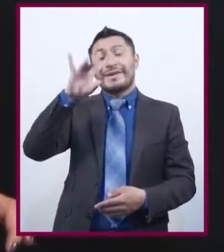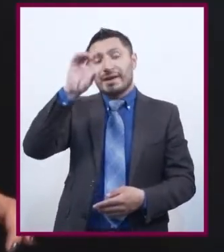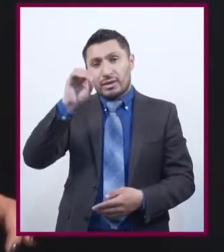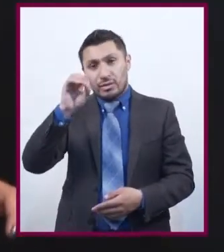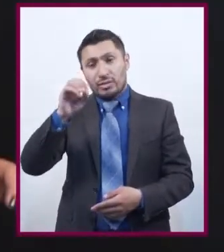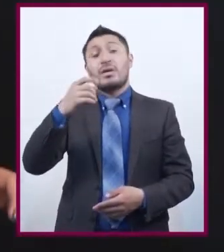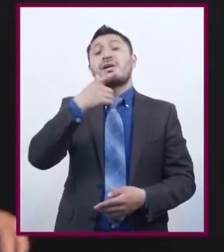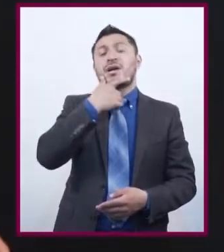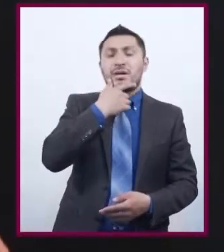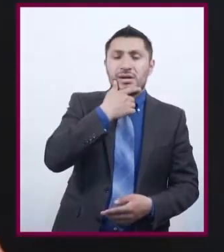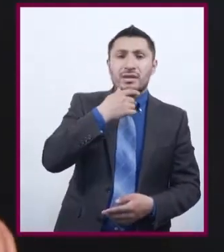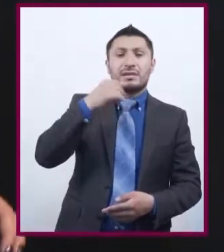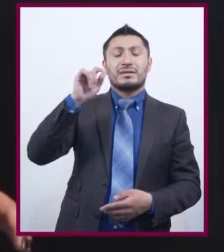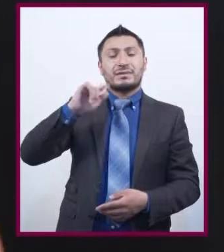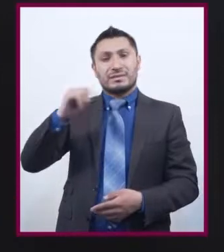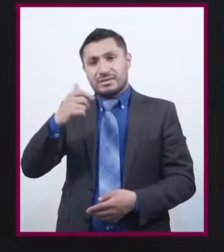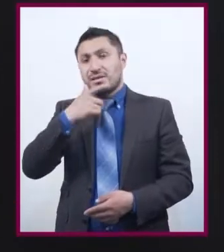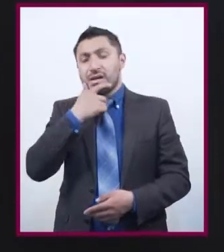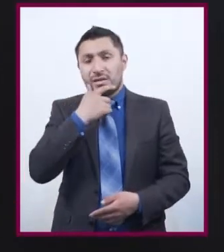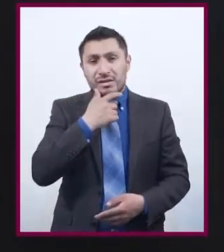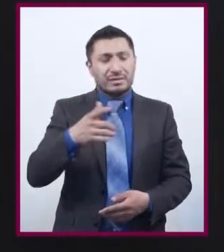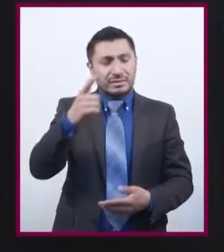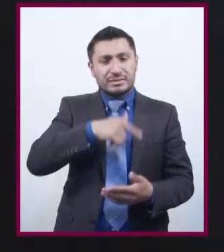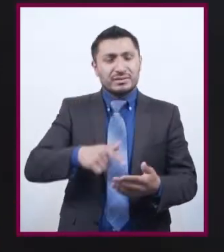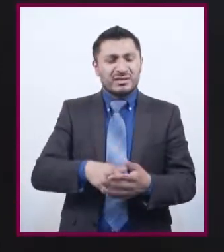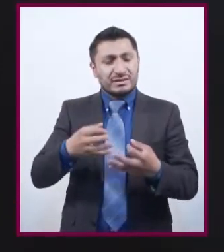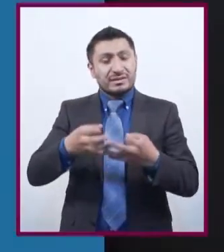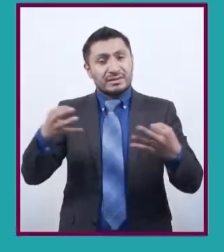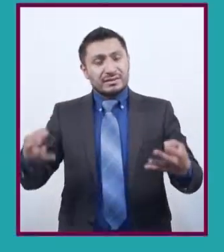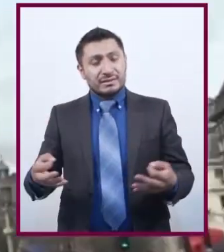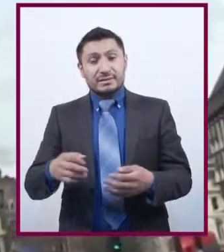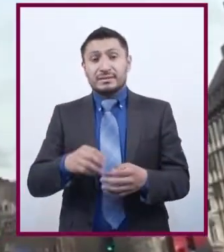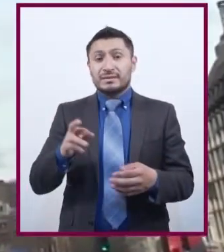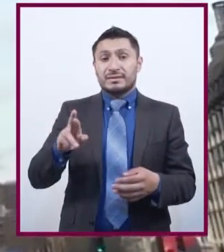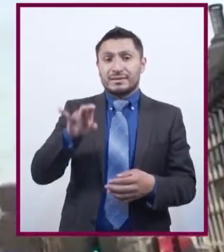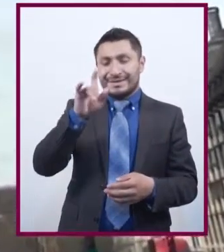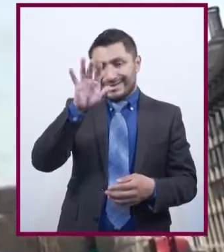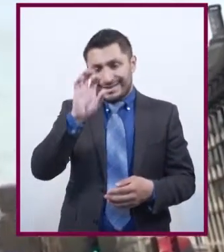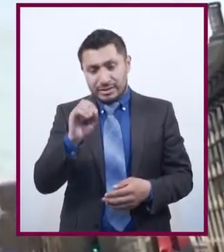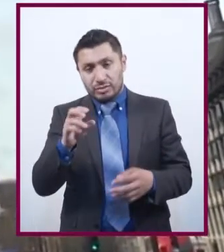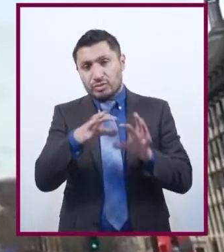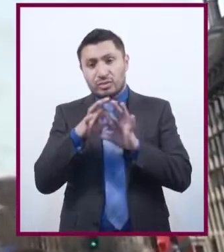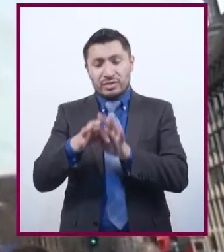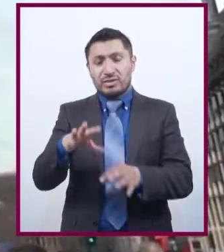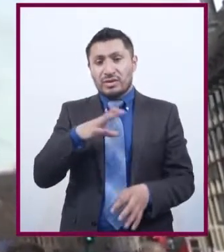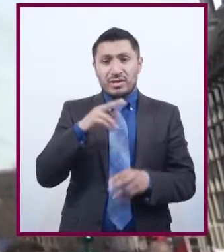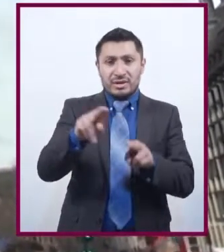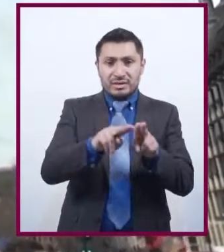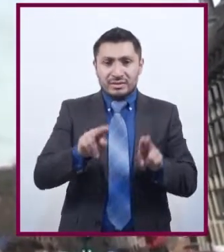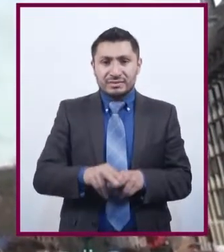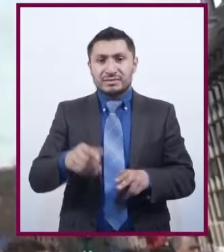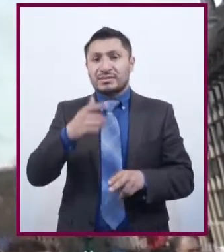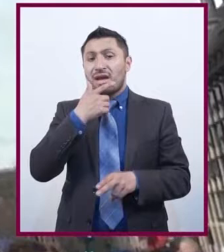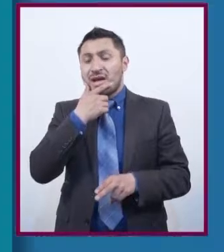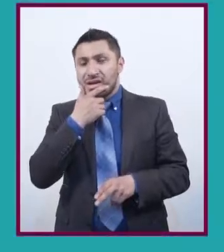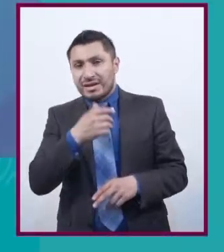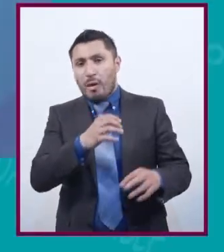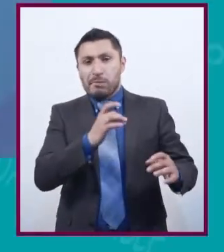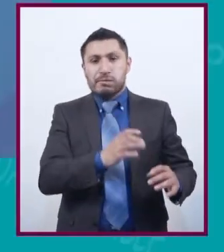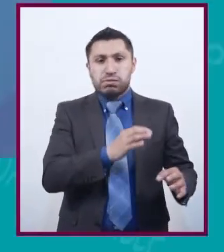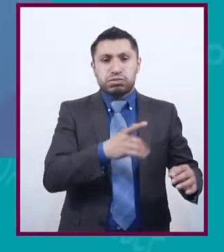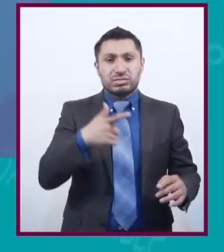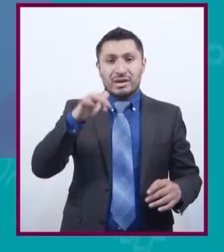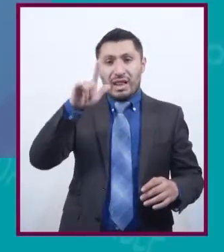Gran Bretaña e Inglaterra y ubicar el territorio de esta última el Reino Unido estaba constituido por las naciones de